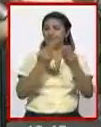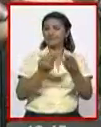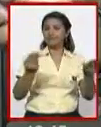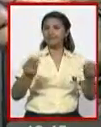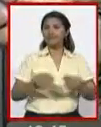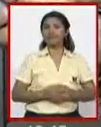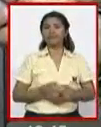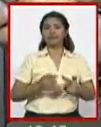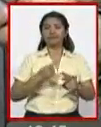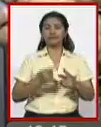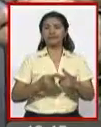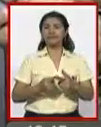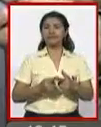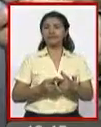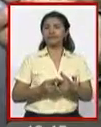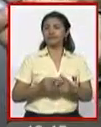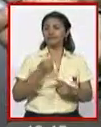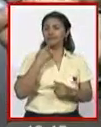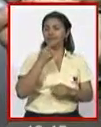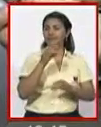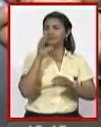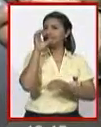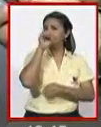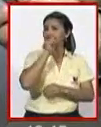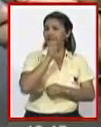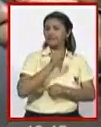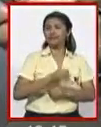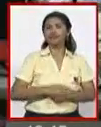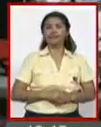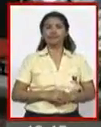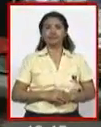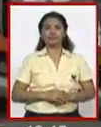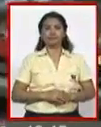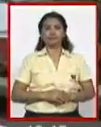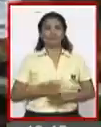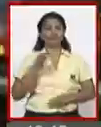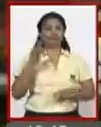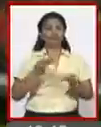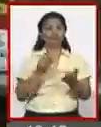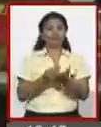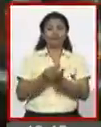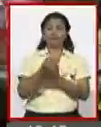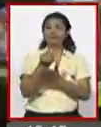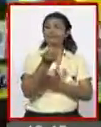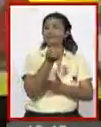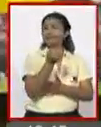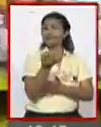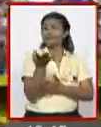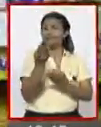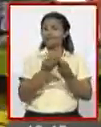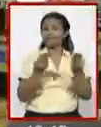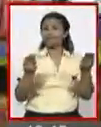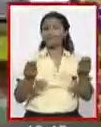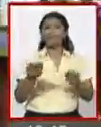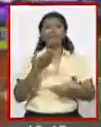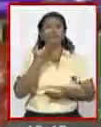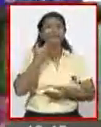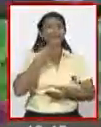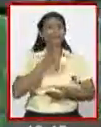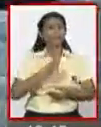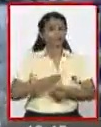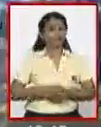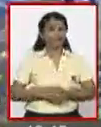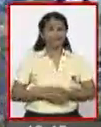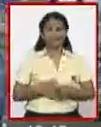es que no tienen ninguna objeción de hacer ni tampoco lo han hecho. En caso de que usted compre cualquiera de estos productos y se encuentre